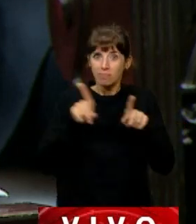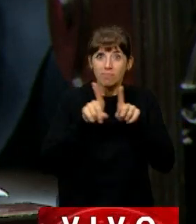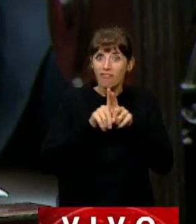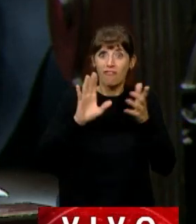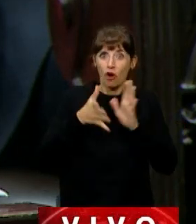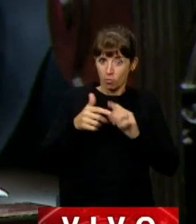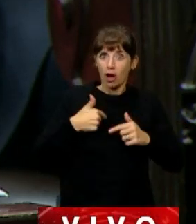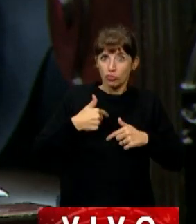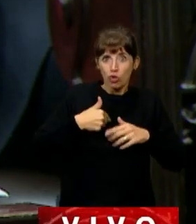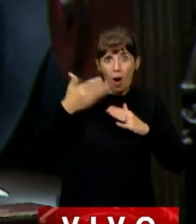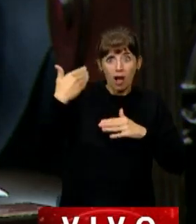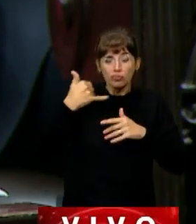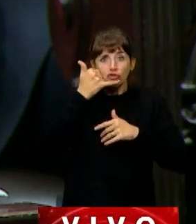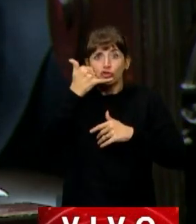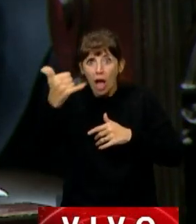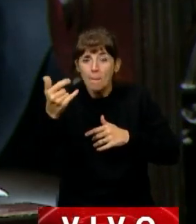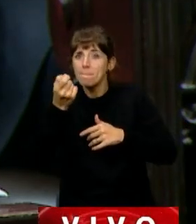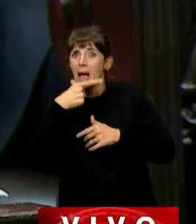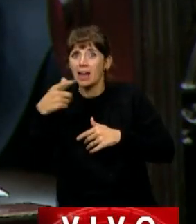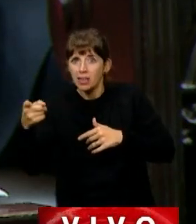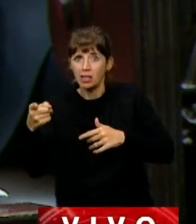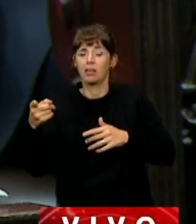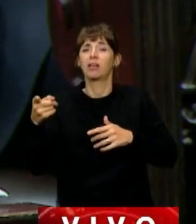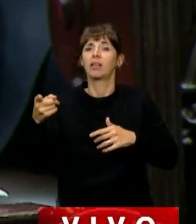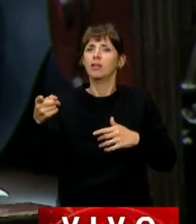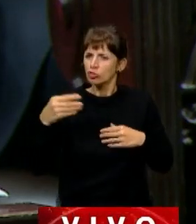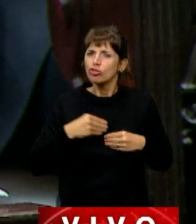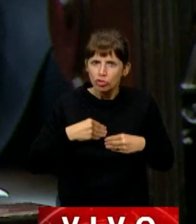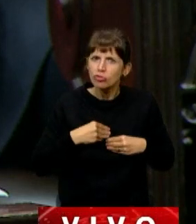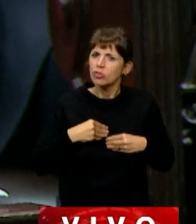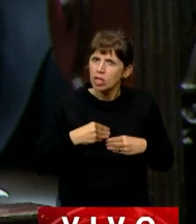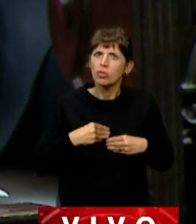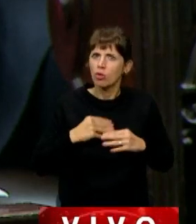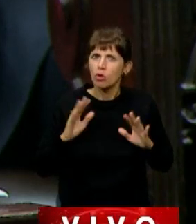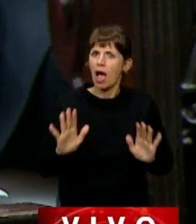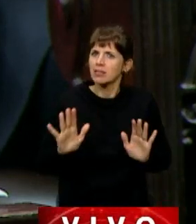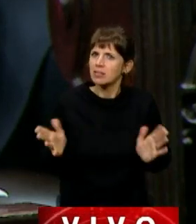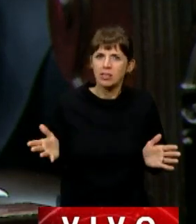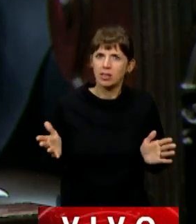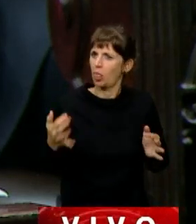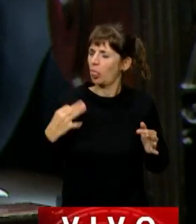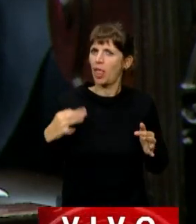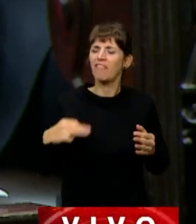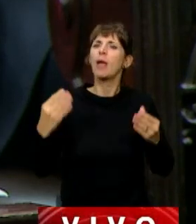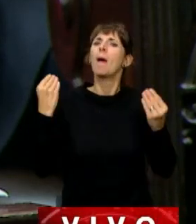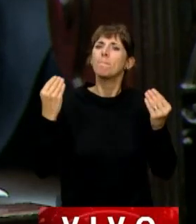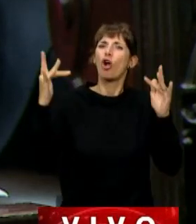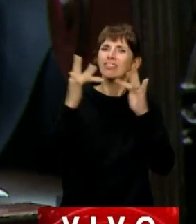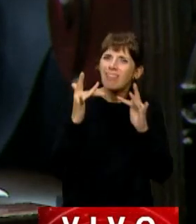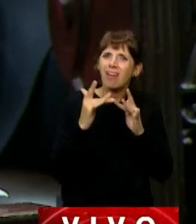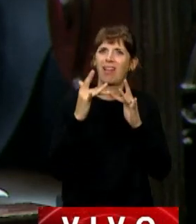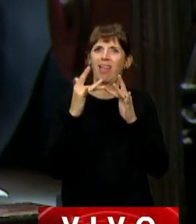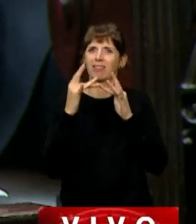de Mauricio Macri sin querer, van a hablarme de nada, pero lo sentí necesario porque las redes sociales